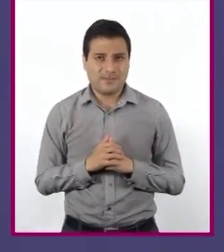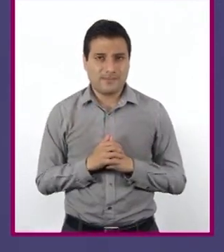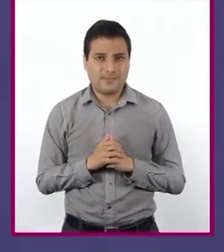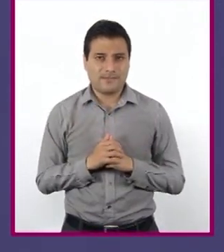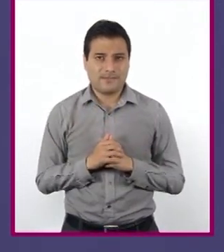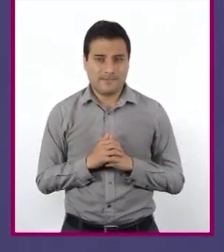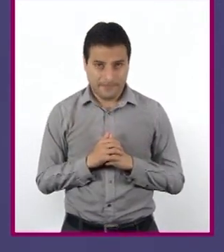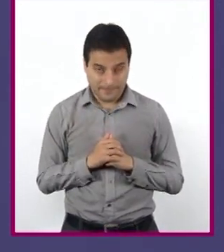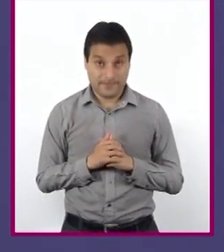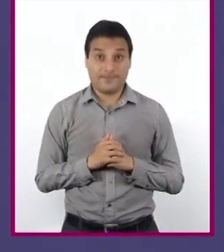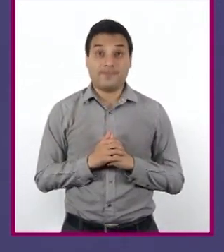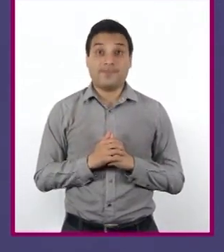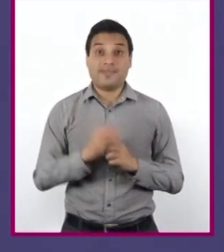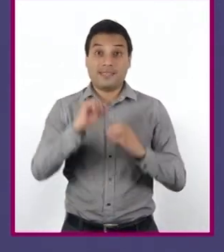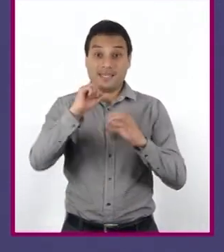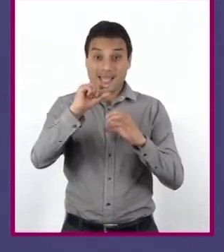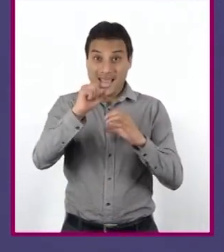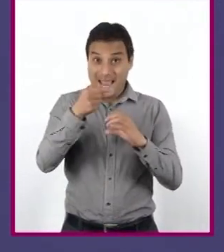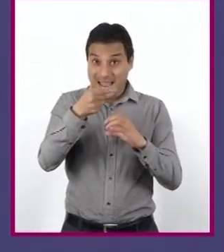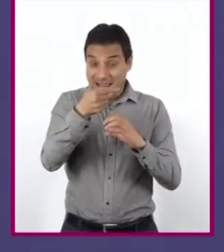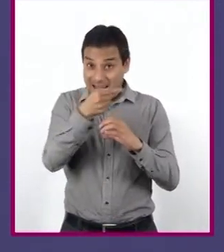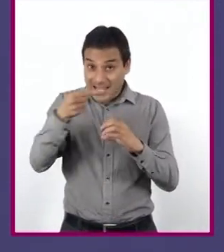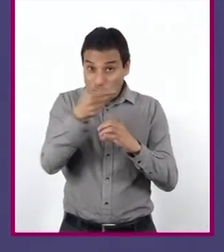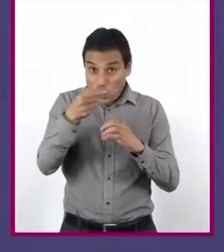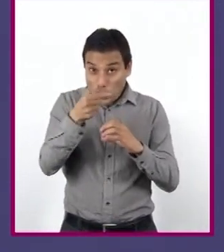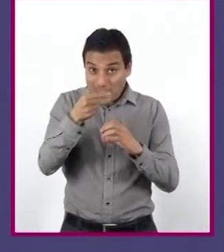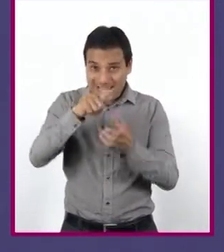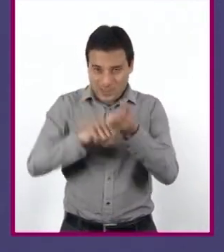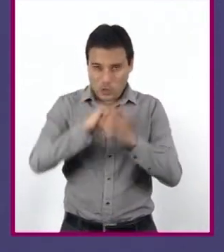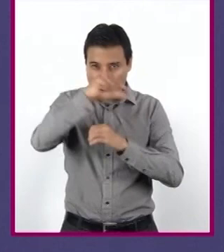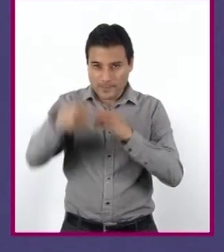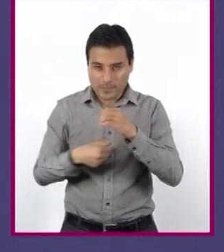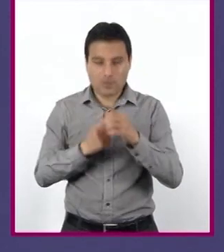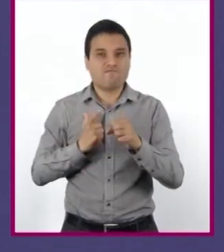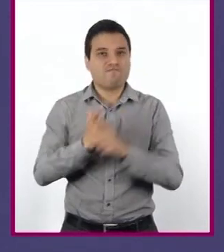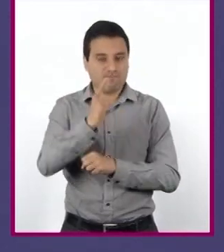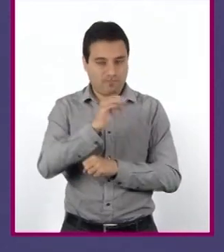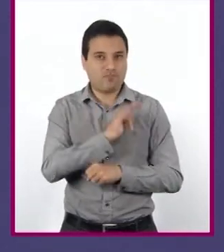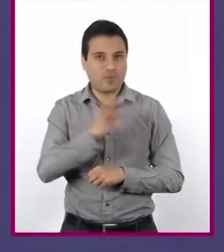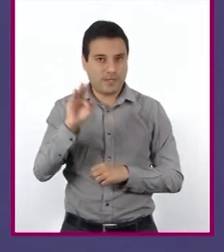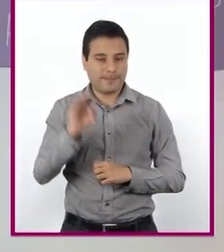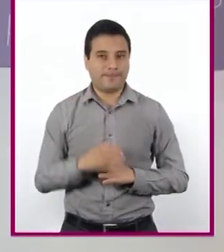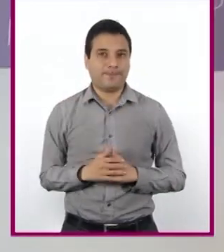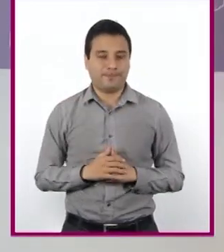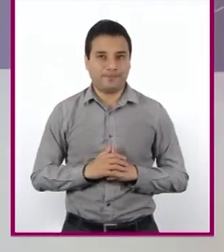identificar los electrones de valencia de los átomos de los elementos químicos,